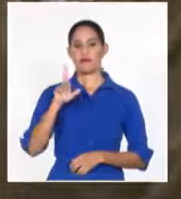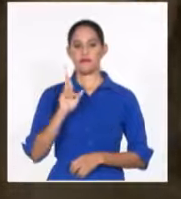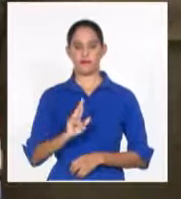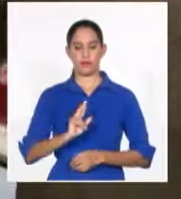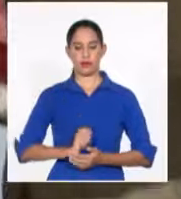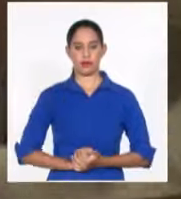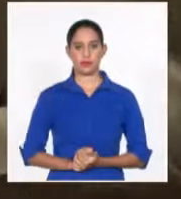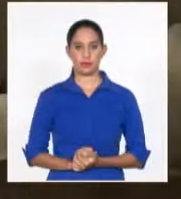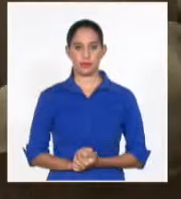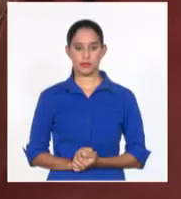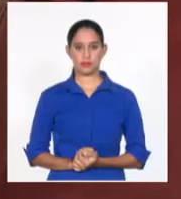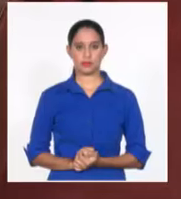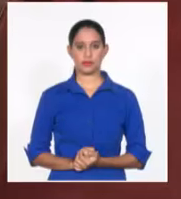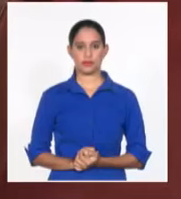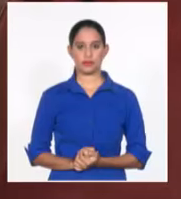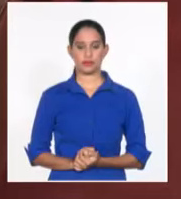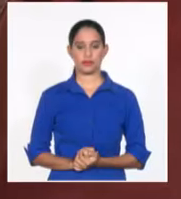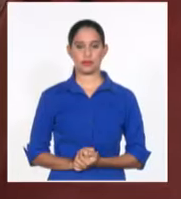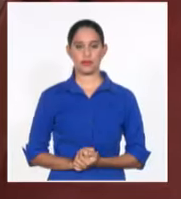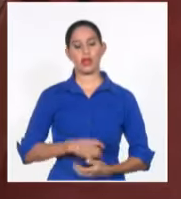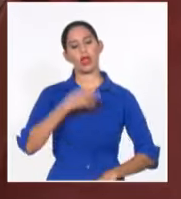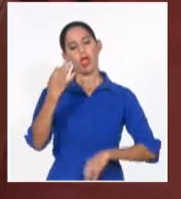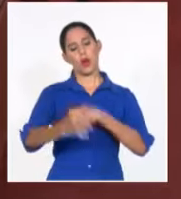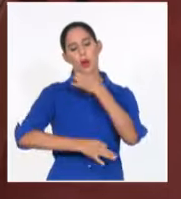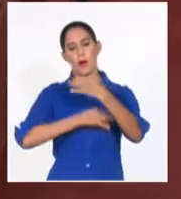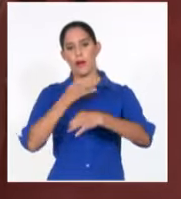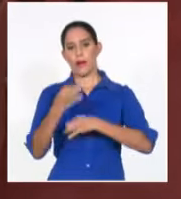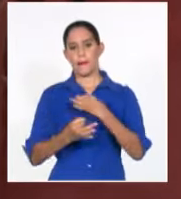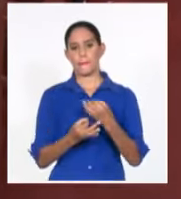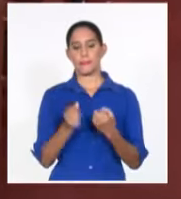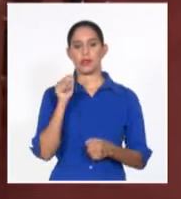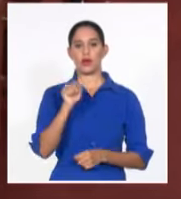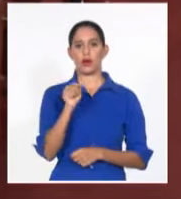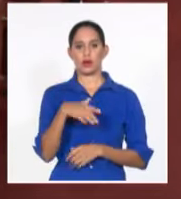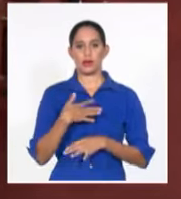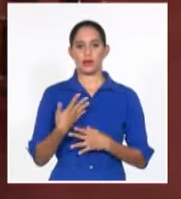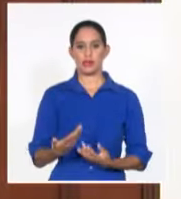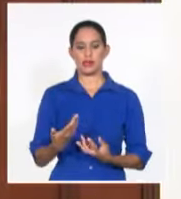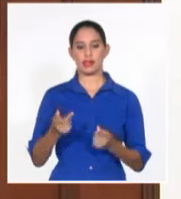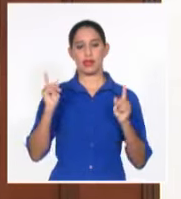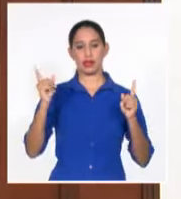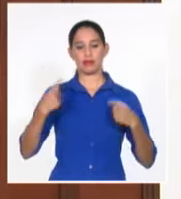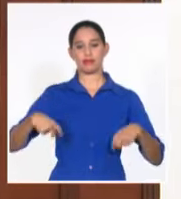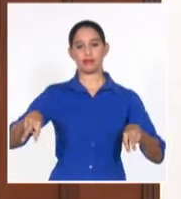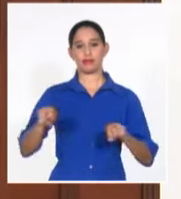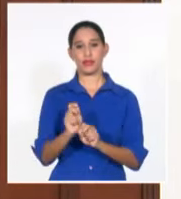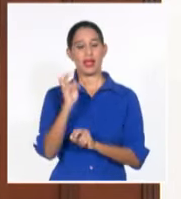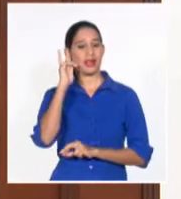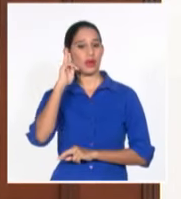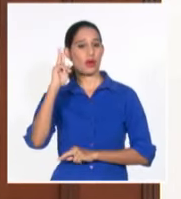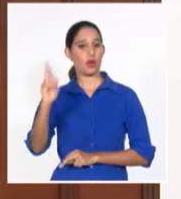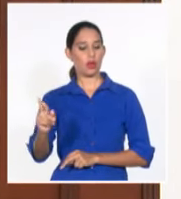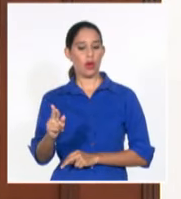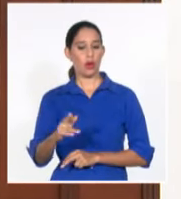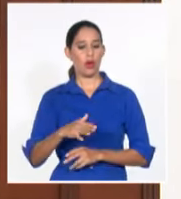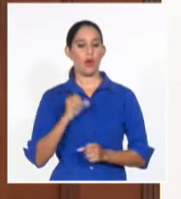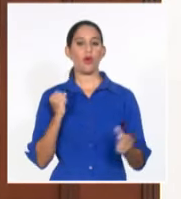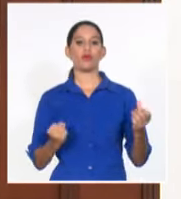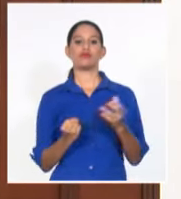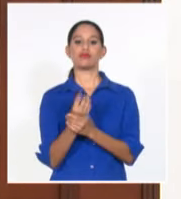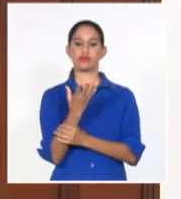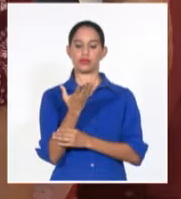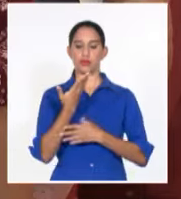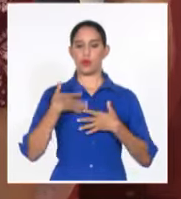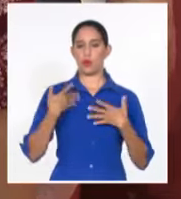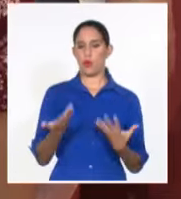Miera. En sus palabras centrales, el secretario de la Asamblea Nacional recordó las raíces de estos órganos de justicia